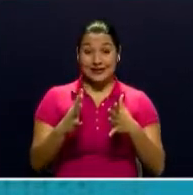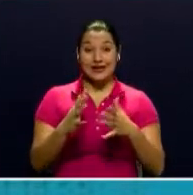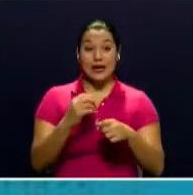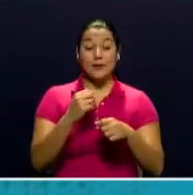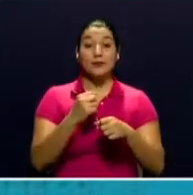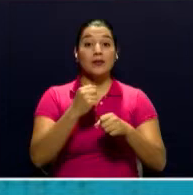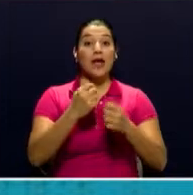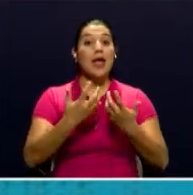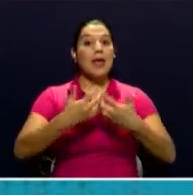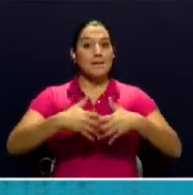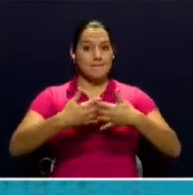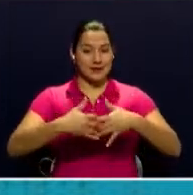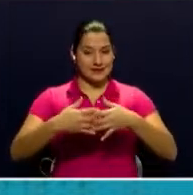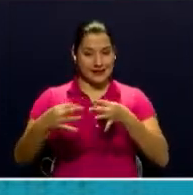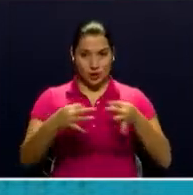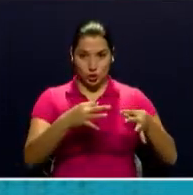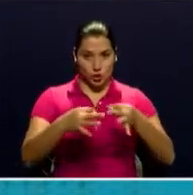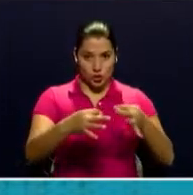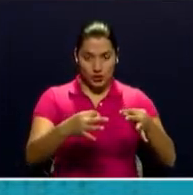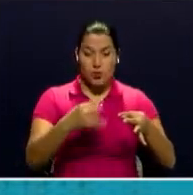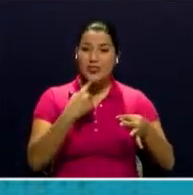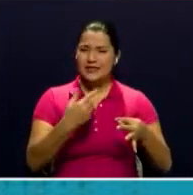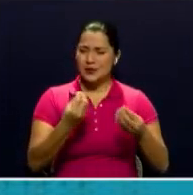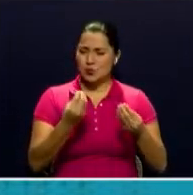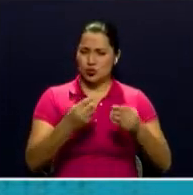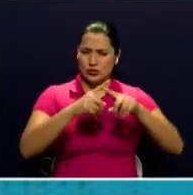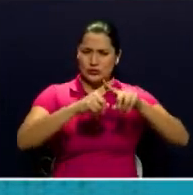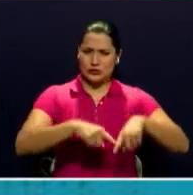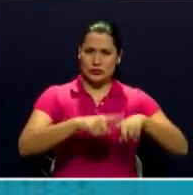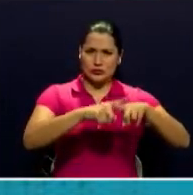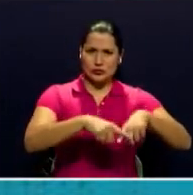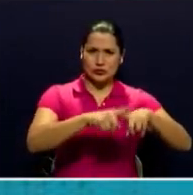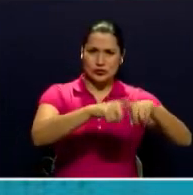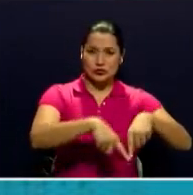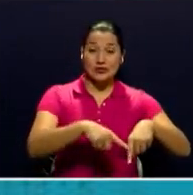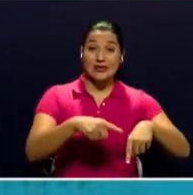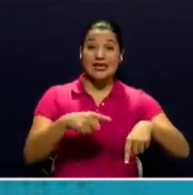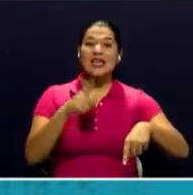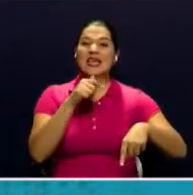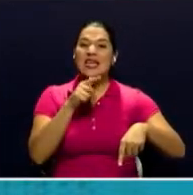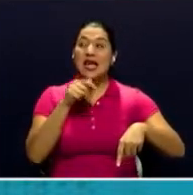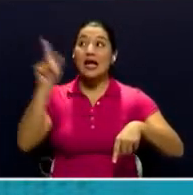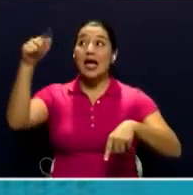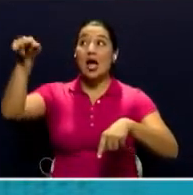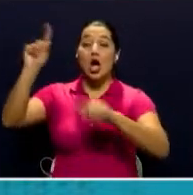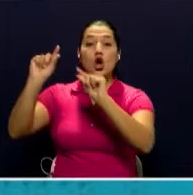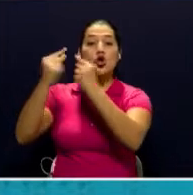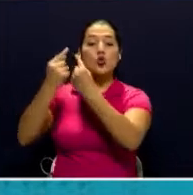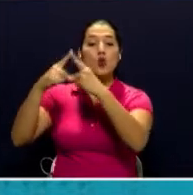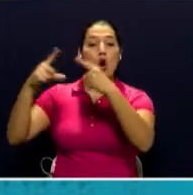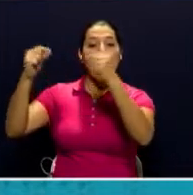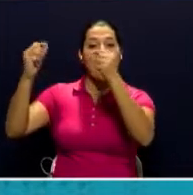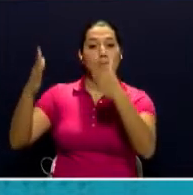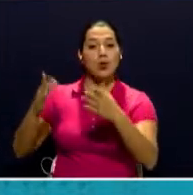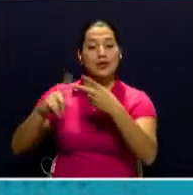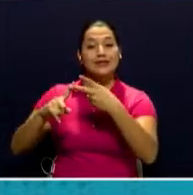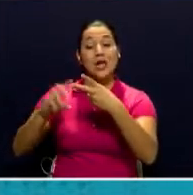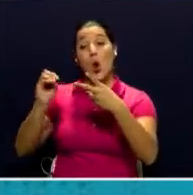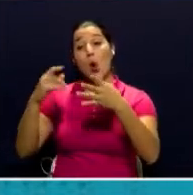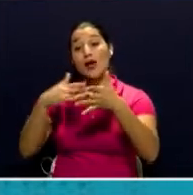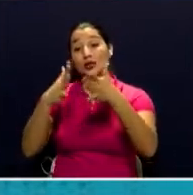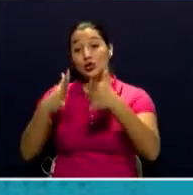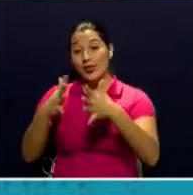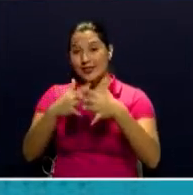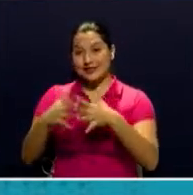Turismo comunicó que tuvieron cancelaciones importantes de grupos de turistas japoneses y grupos de estudiantes, principalmente